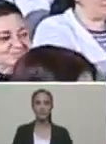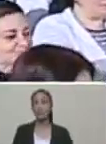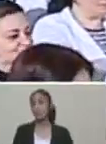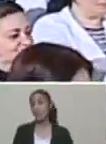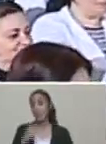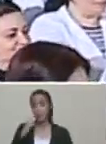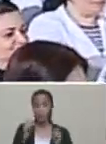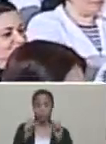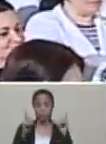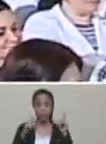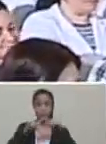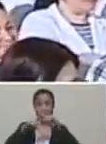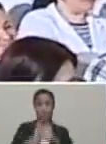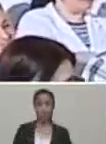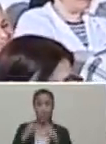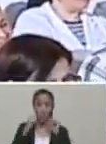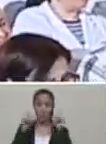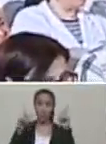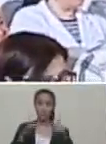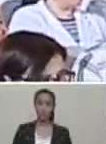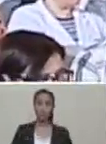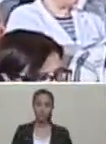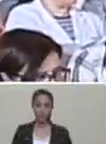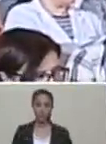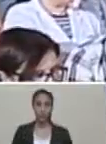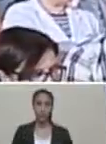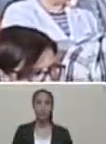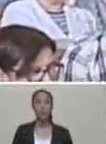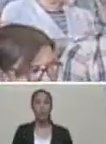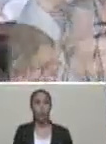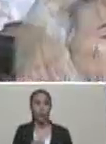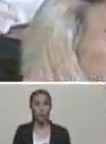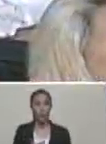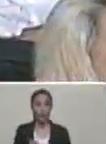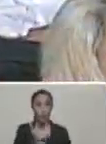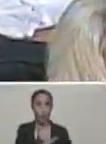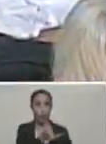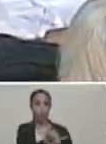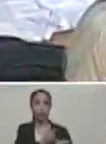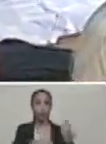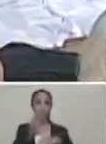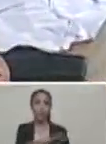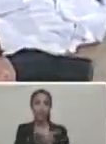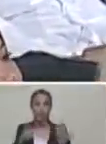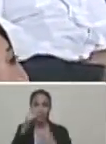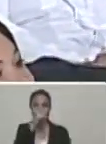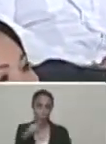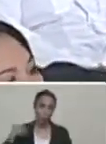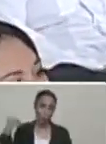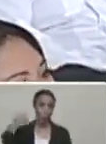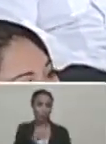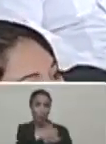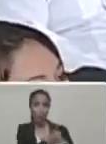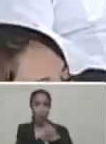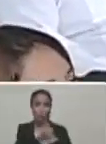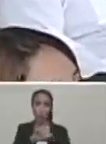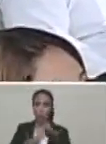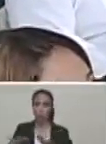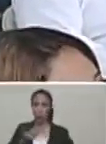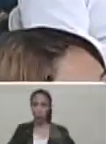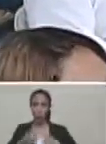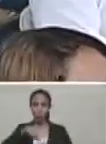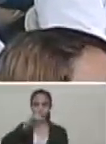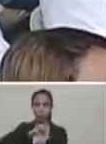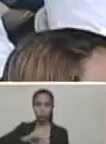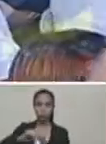Impresionante. ¿Ustedes saben cuántas vidas ha salvado en 16 años, vidas salvadas, que si no hubiera sido